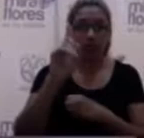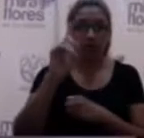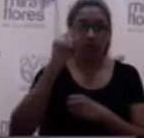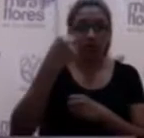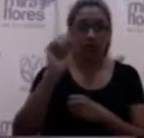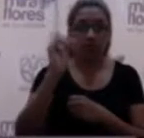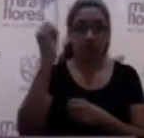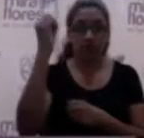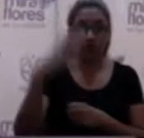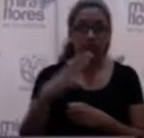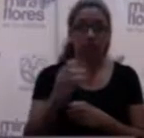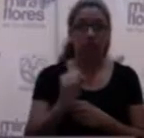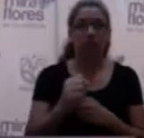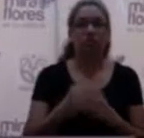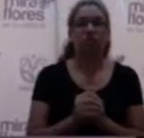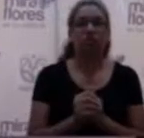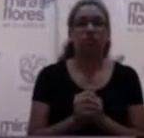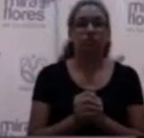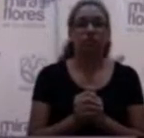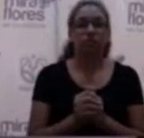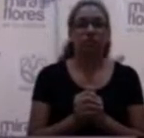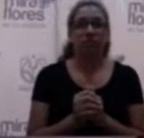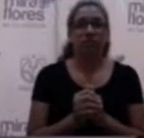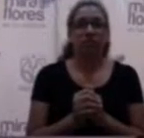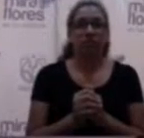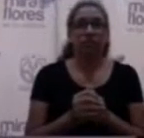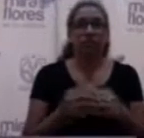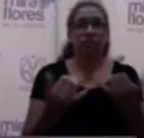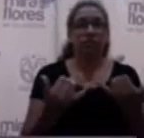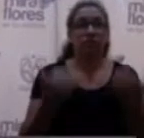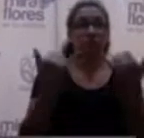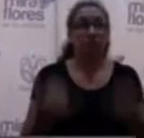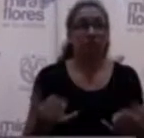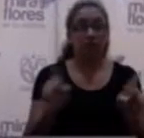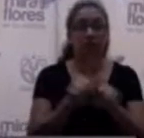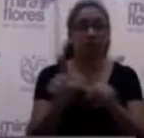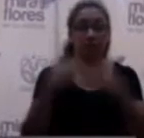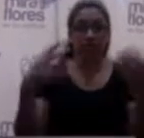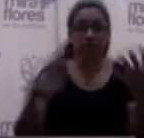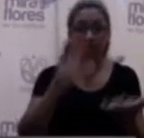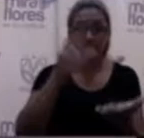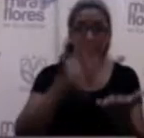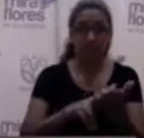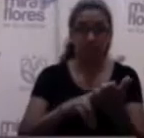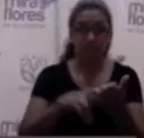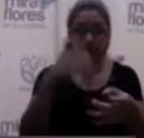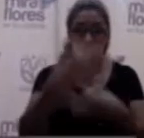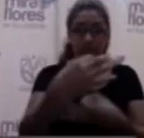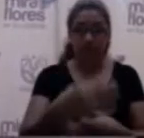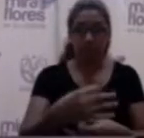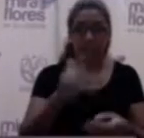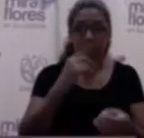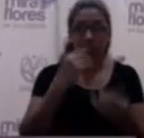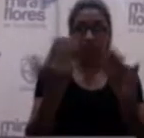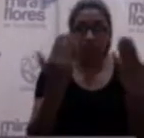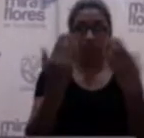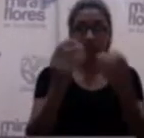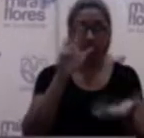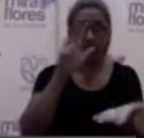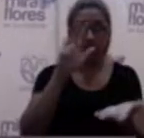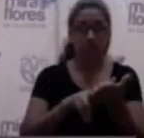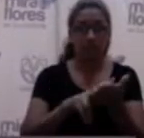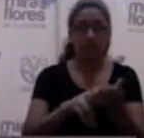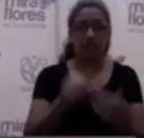repito, siempre estos son montos referenciales a lo que se aprueban en el proceso. Actualmente está registrado ya en el Banco de Inversiones, cuenta con perfil